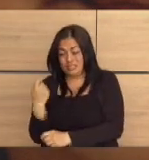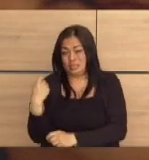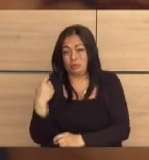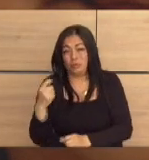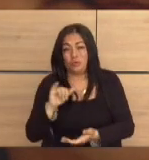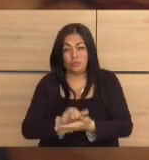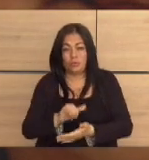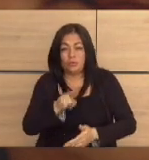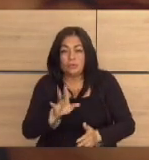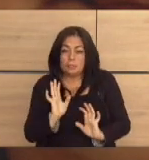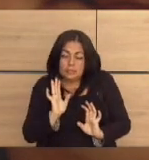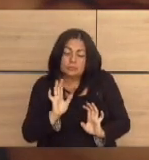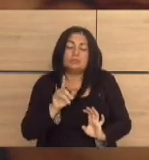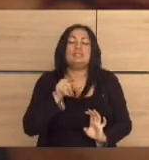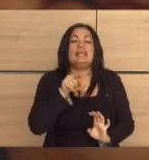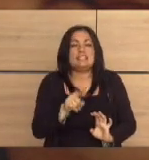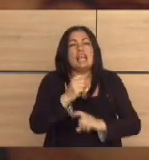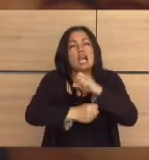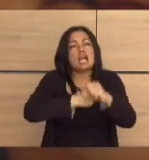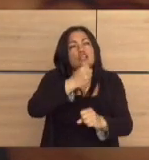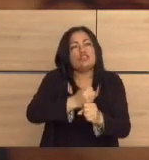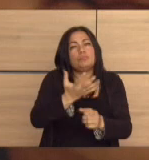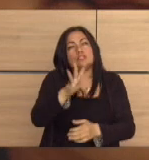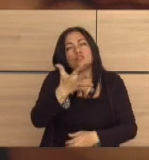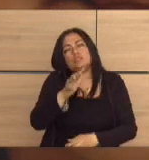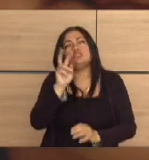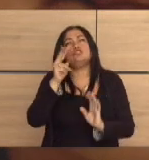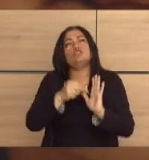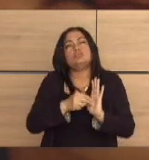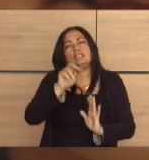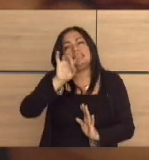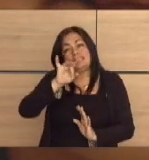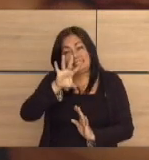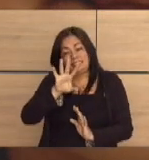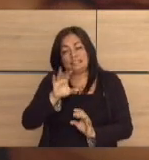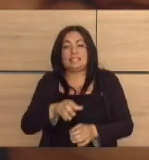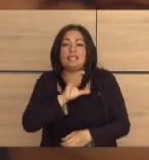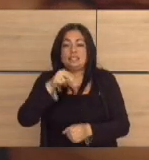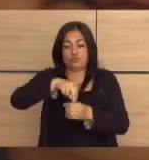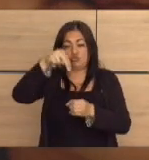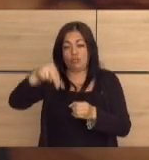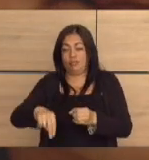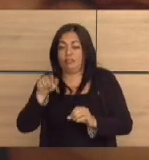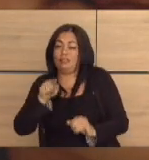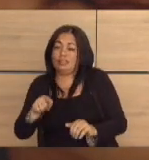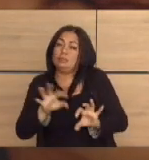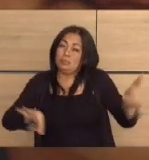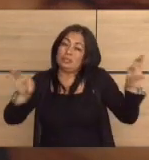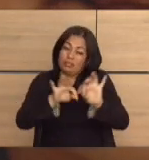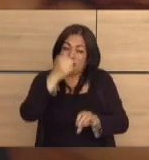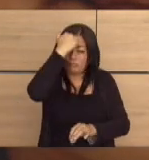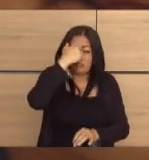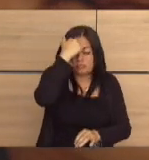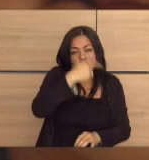en materia de ciudadanía fueron hechas en el año 2015. Importante en este escenario contarle a nuestros maestros que las